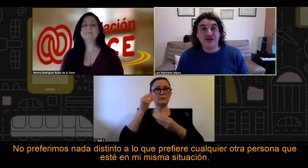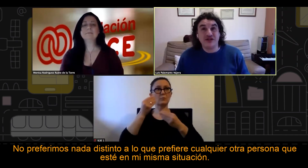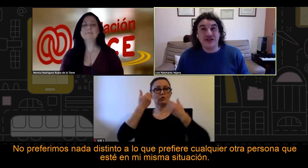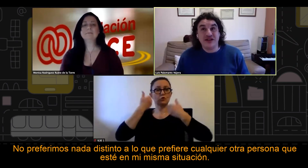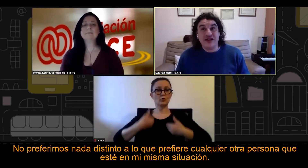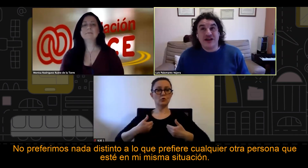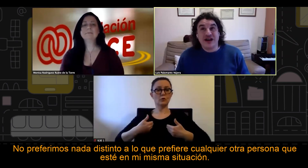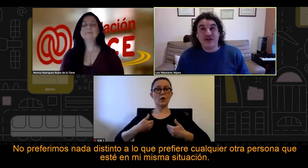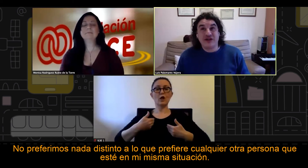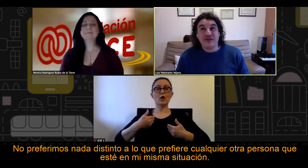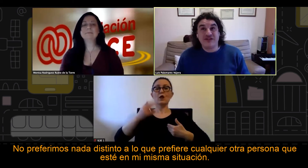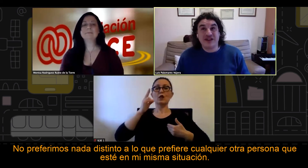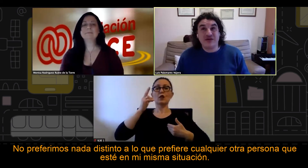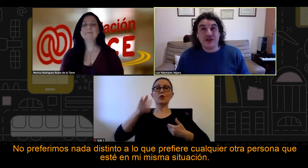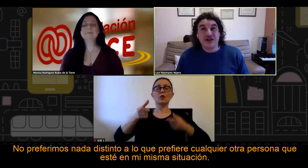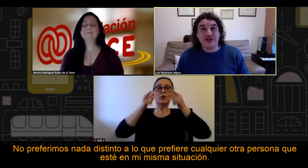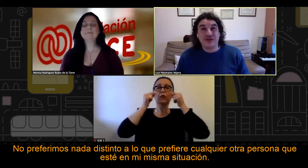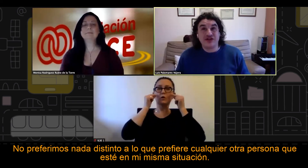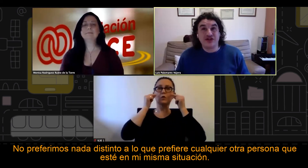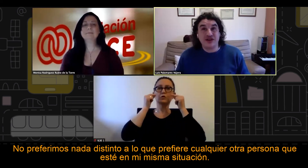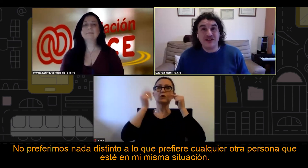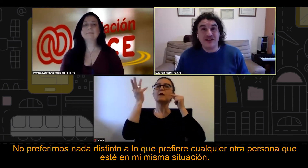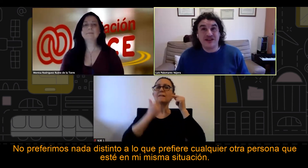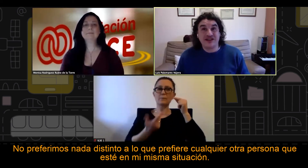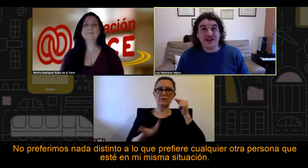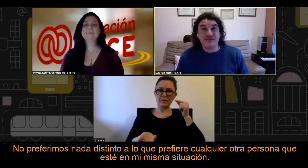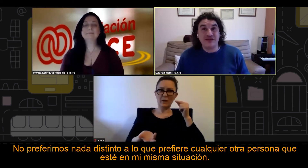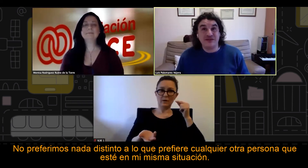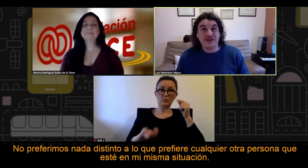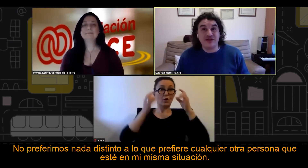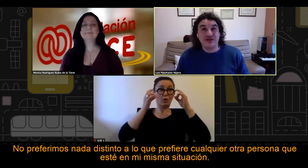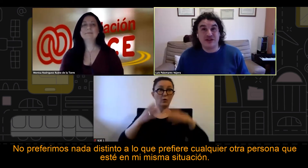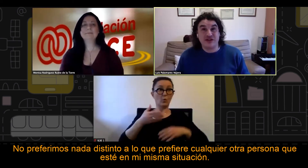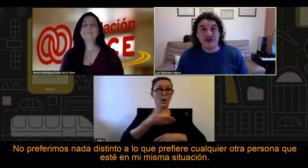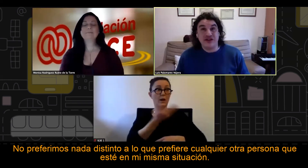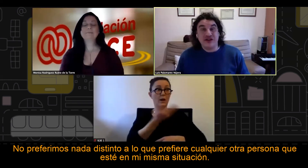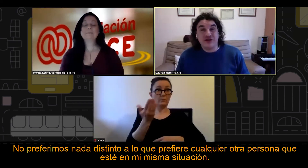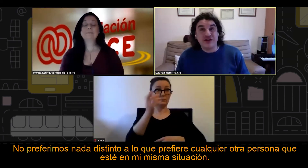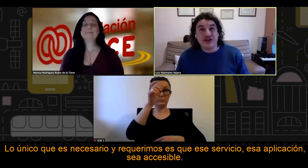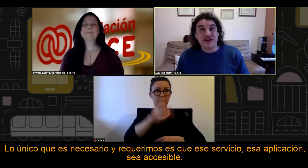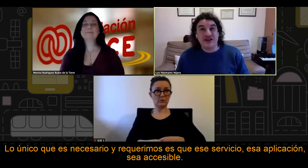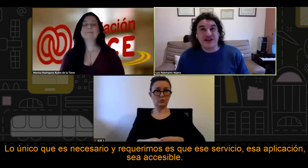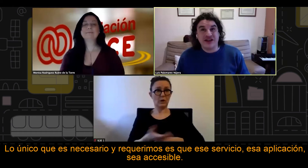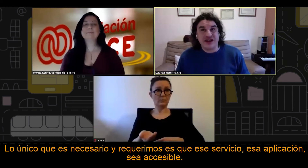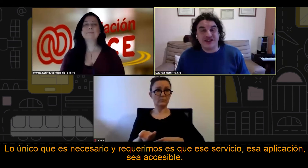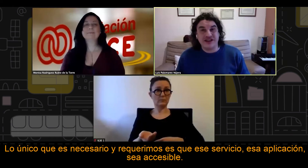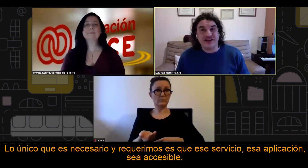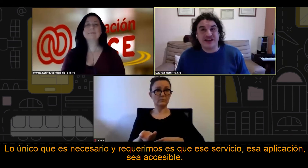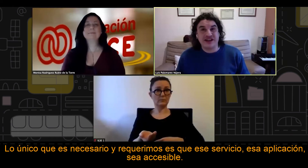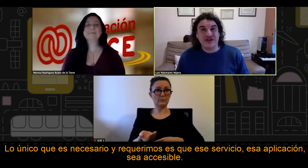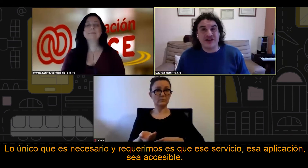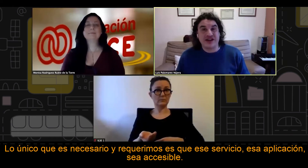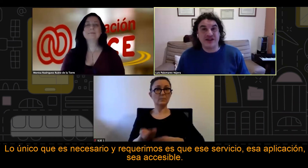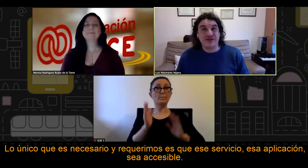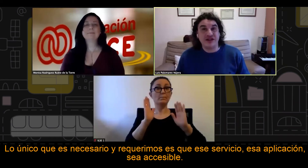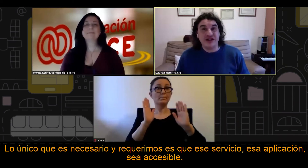distinto a lo que prefiere cualquier otra persona que esté en mi misma situación. Lo único que es necesario